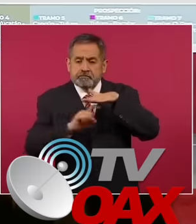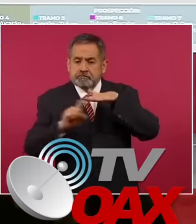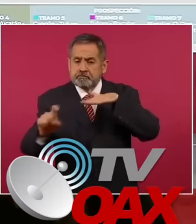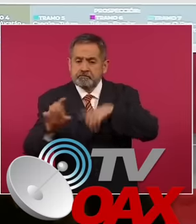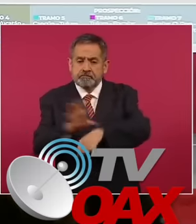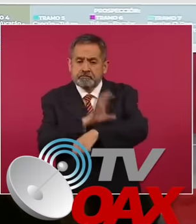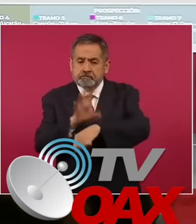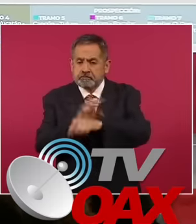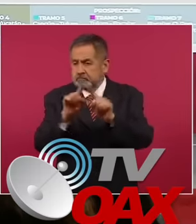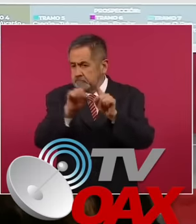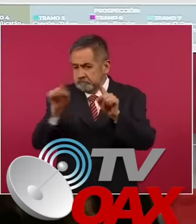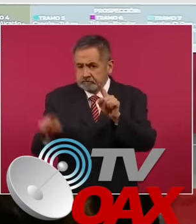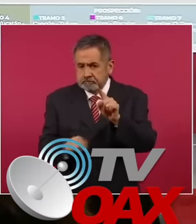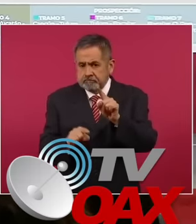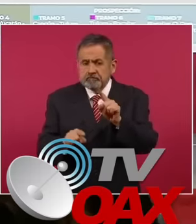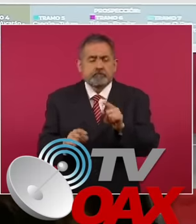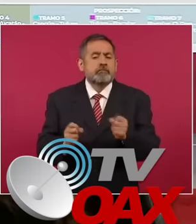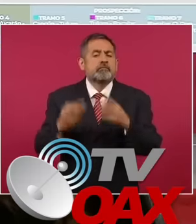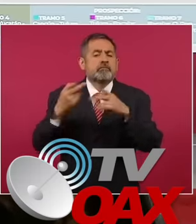¿Qué tramos son?